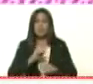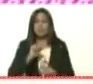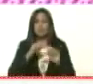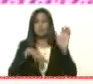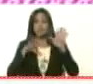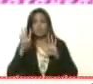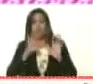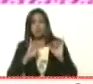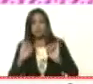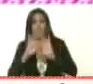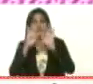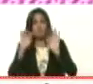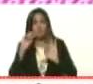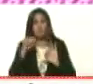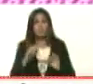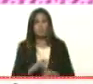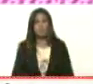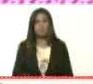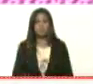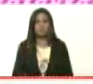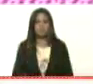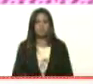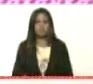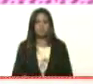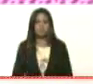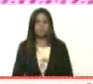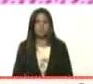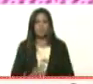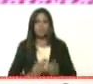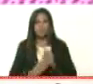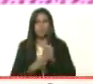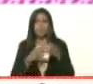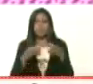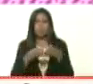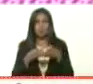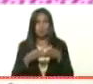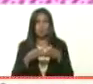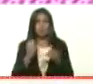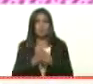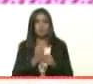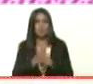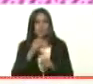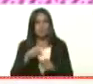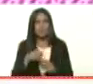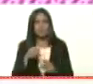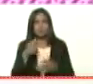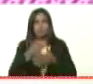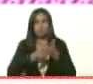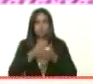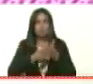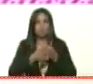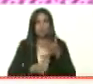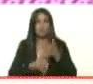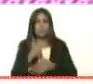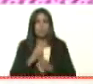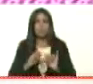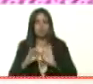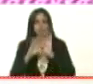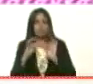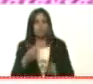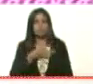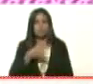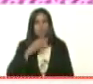Flora Tristán fue una gran líder de la clase obrera, luchadora del